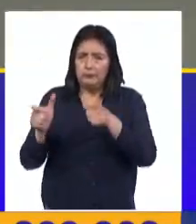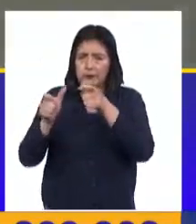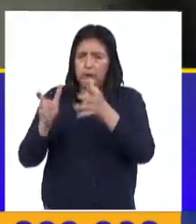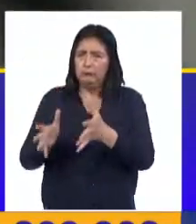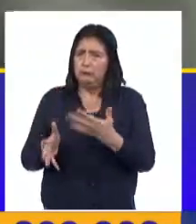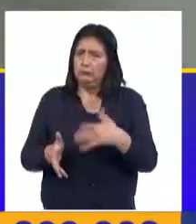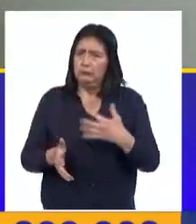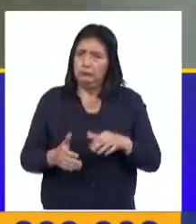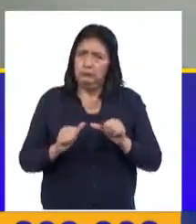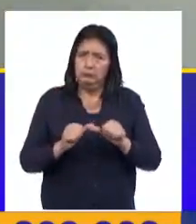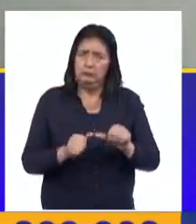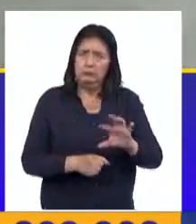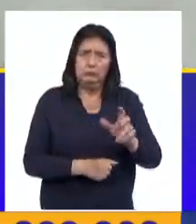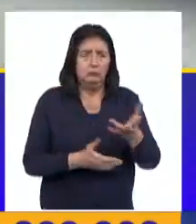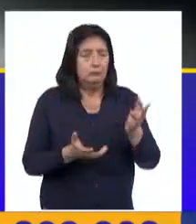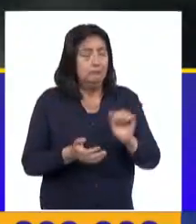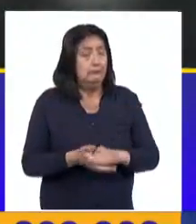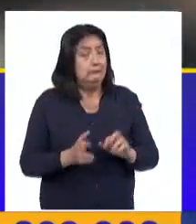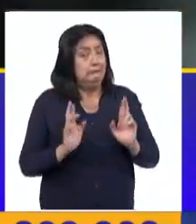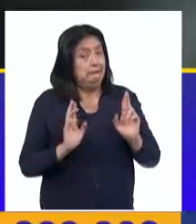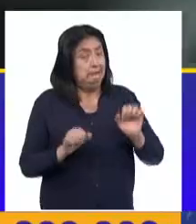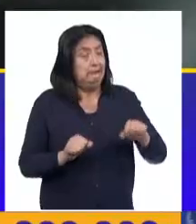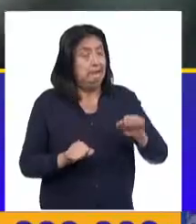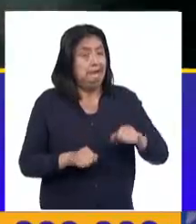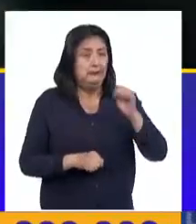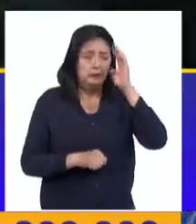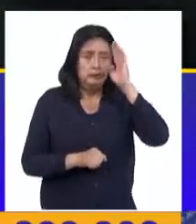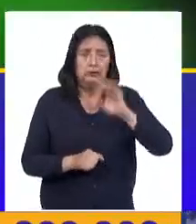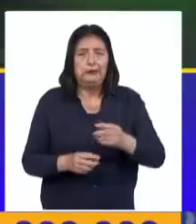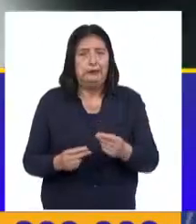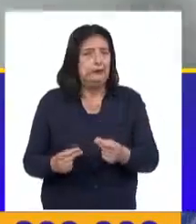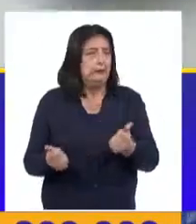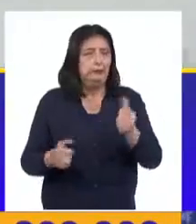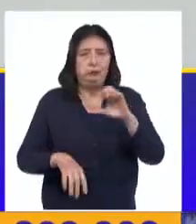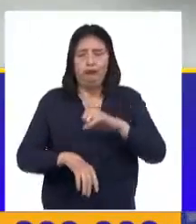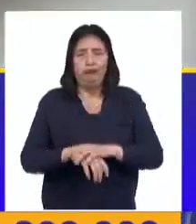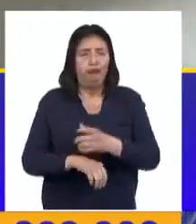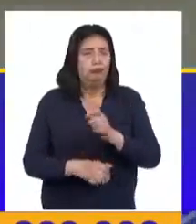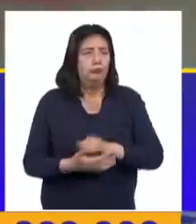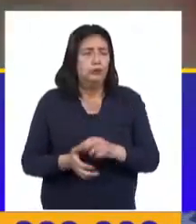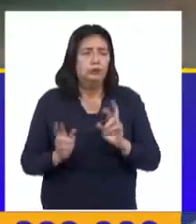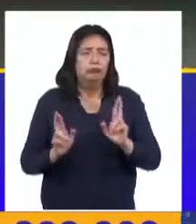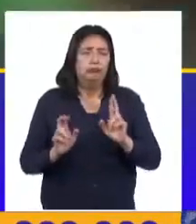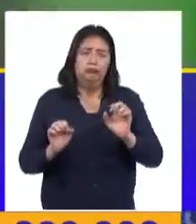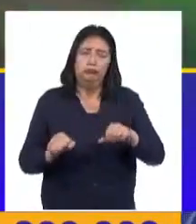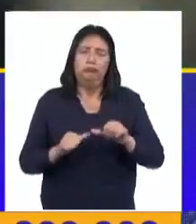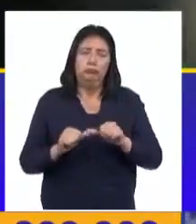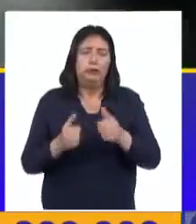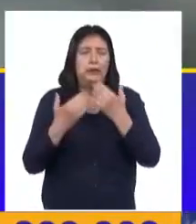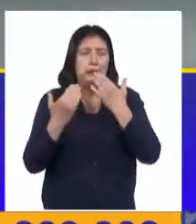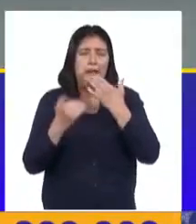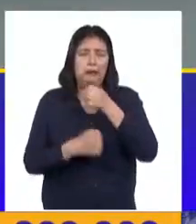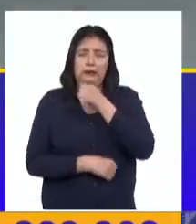seguir cometiendo su fechoría. Por suerte es que la policía ha actuado a tiempo en esta oportunidad y esperemos siga así. Muchísimas gracias a Luis Morocho por el enlace.